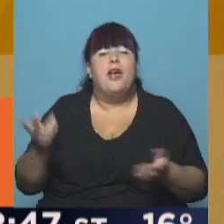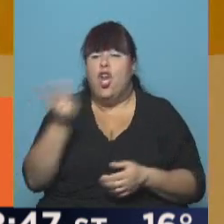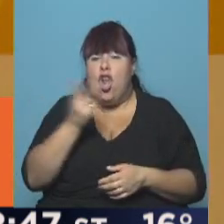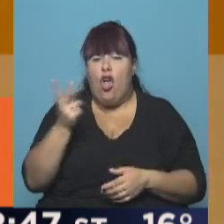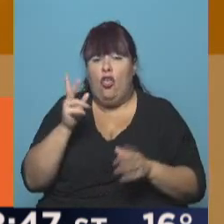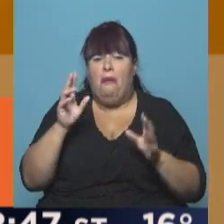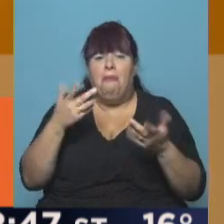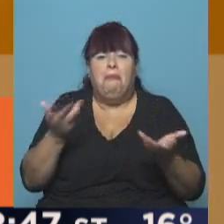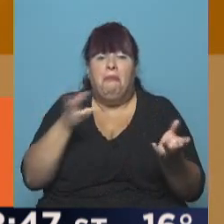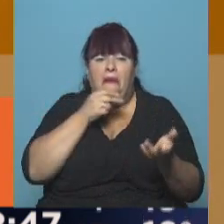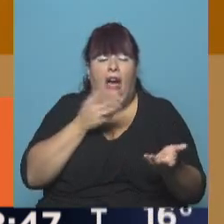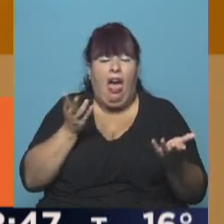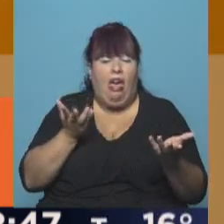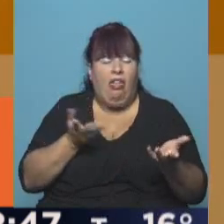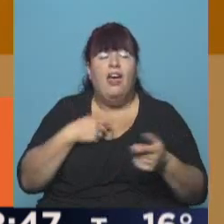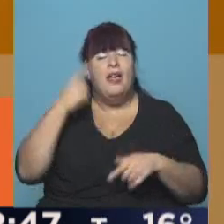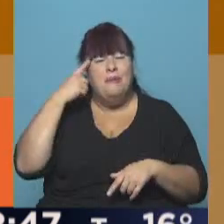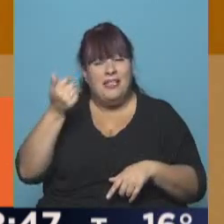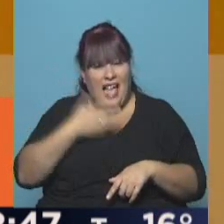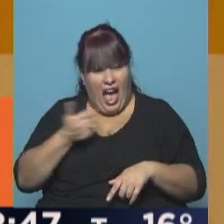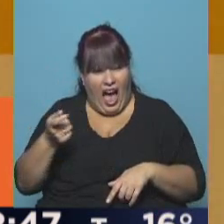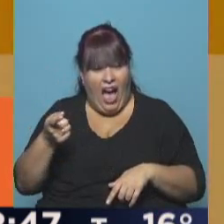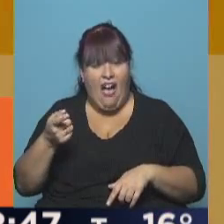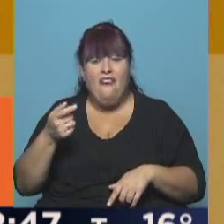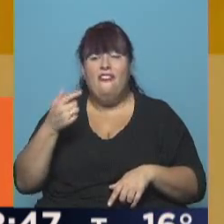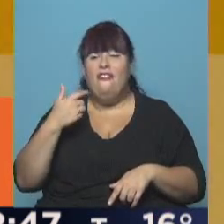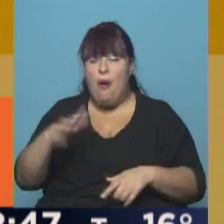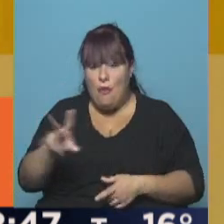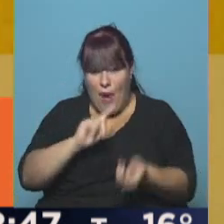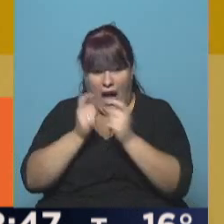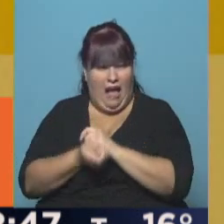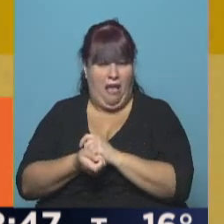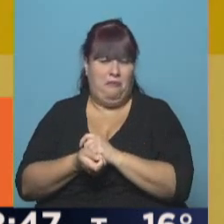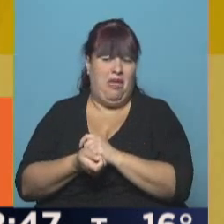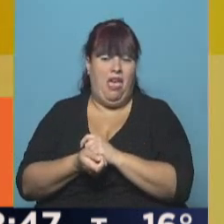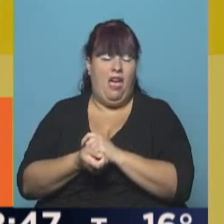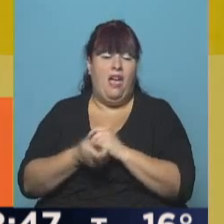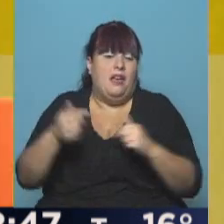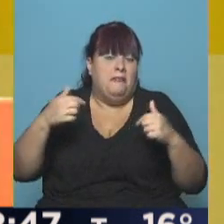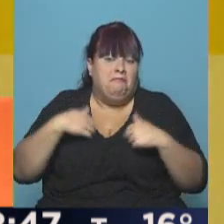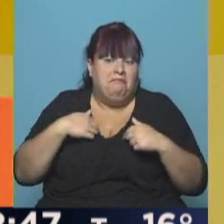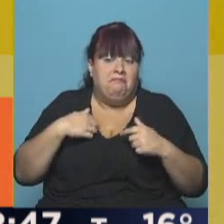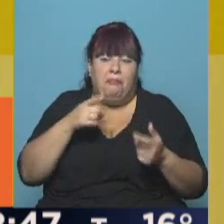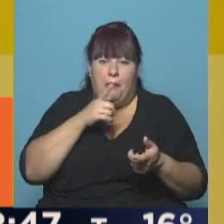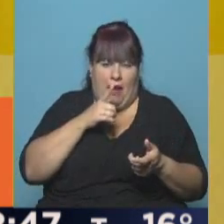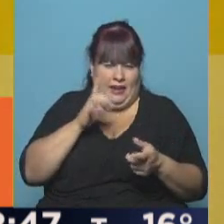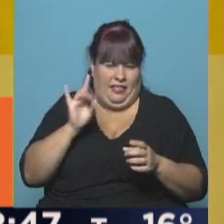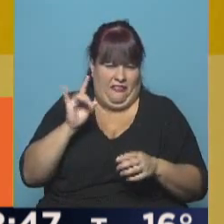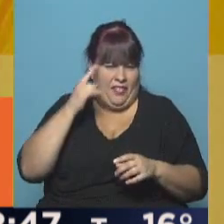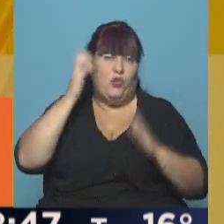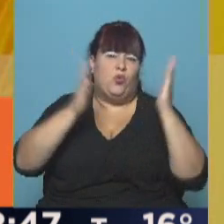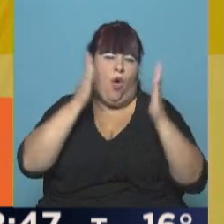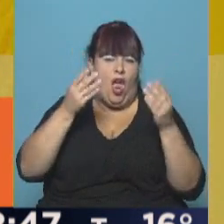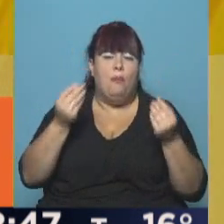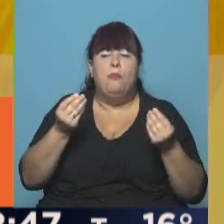sin contenido. A ver, creer que esta AFA iba a modificarse, a mí me resultaba utópico, porque